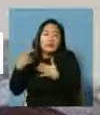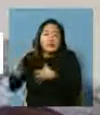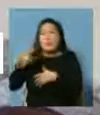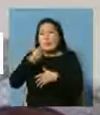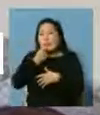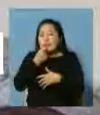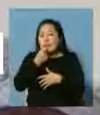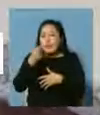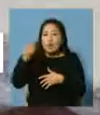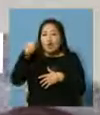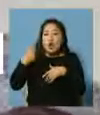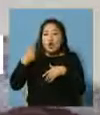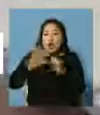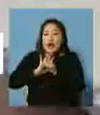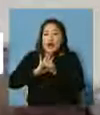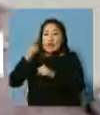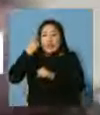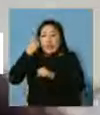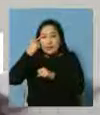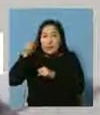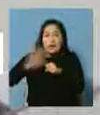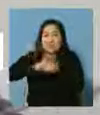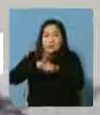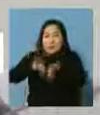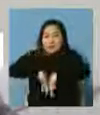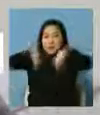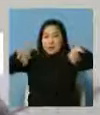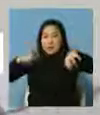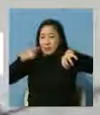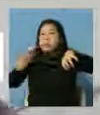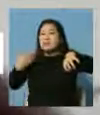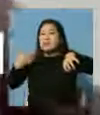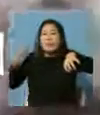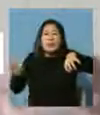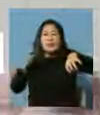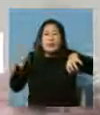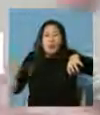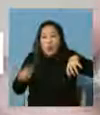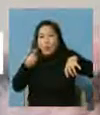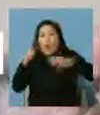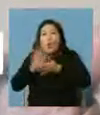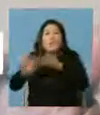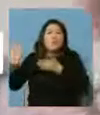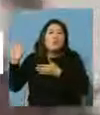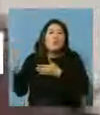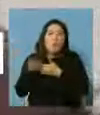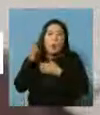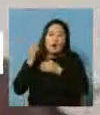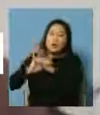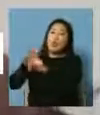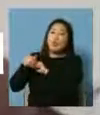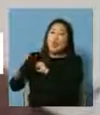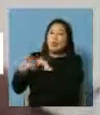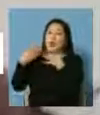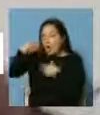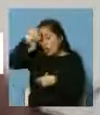China, con virus inactivados. Es decir, se aísla el virus, se lo inactiva, entonces lo que se inocula es un virus muerto. Entonces,